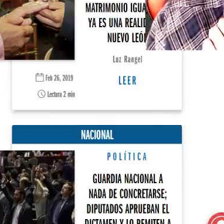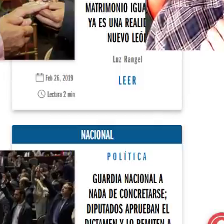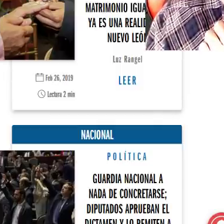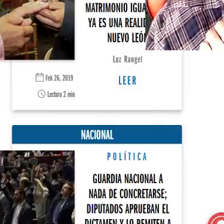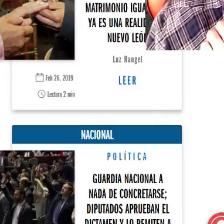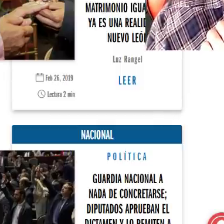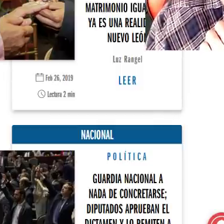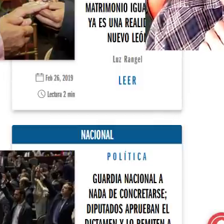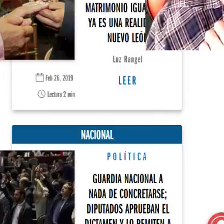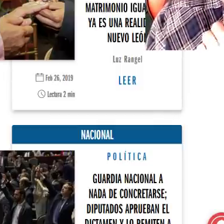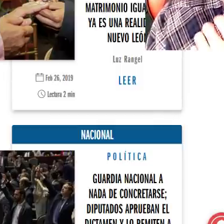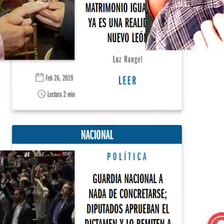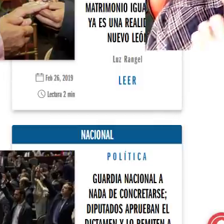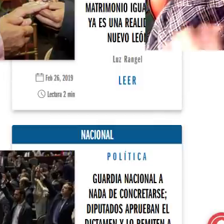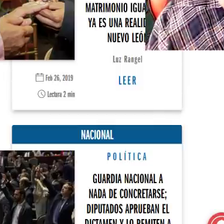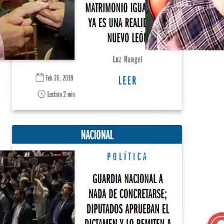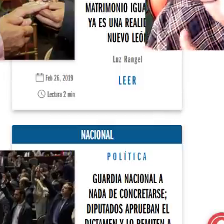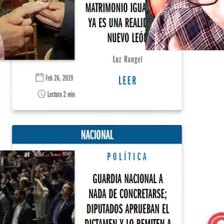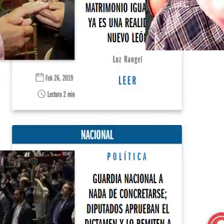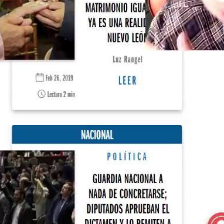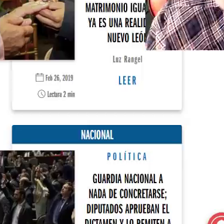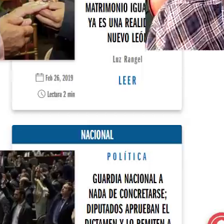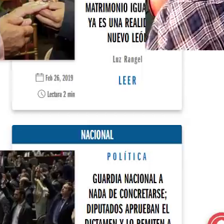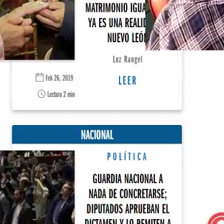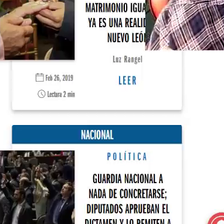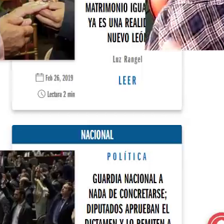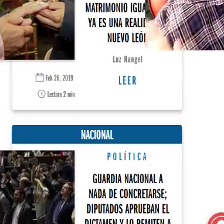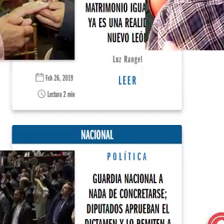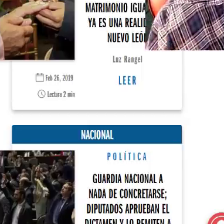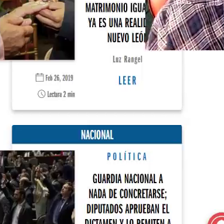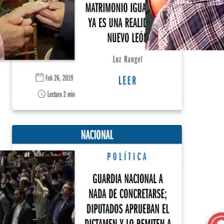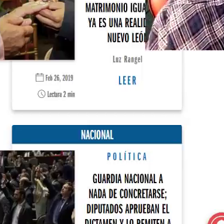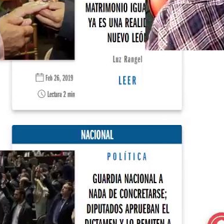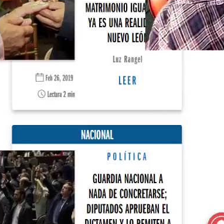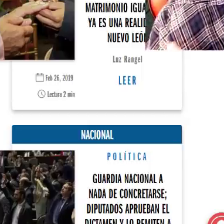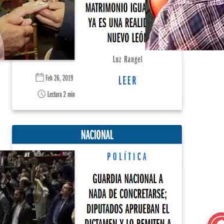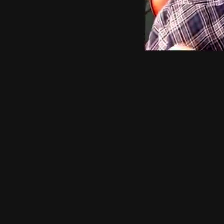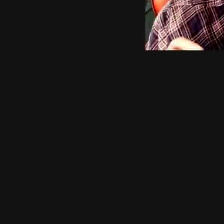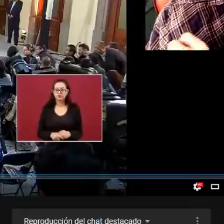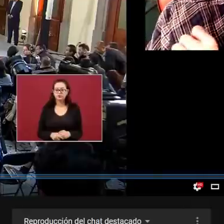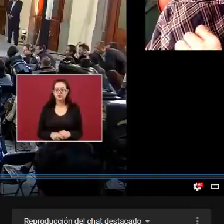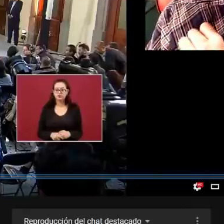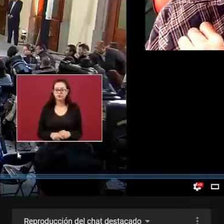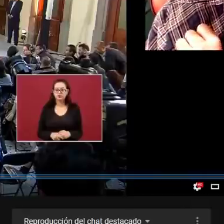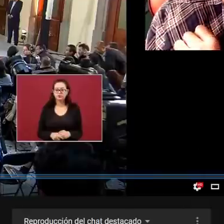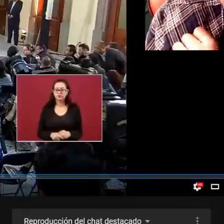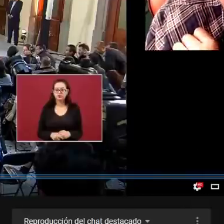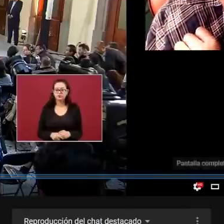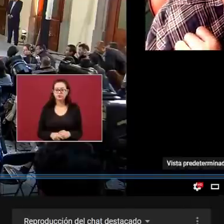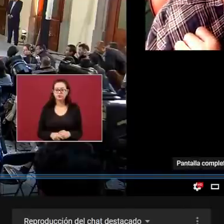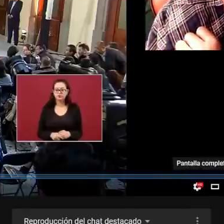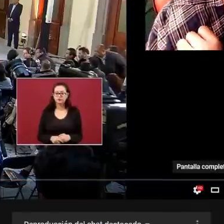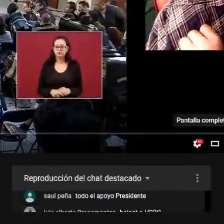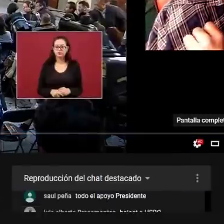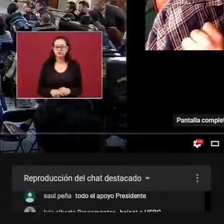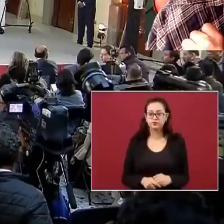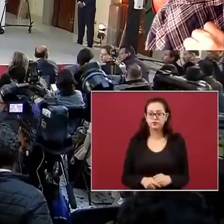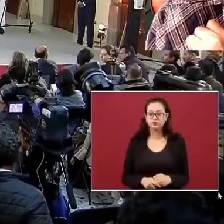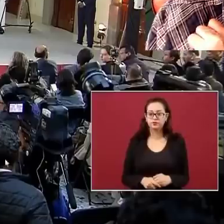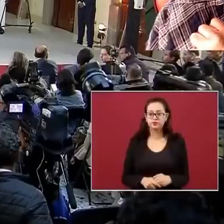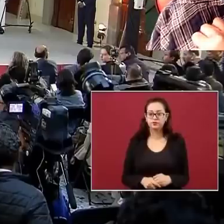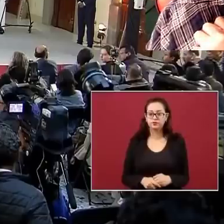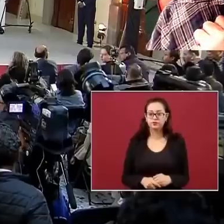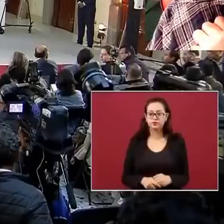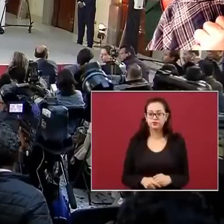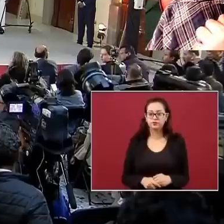Porque pues Javier Corral y Enrique Alfaro son grandes amigos, son amigos en realidad. Pues el día de hoy, López Obrador